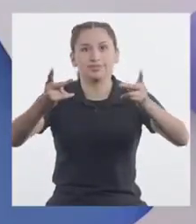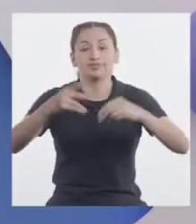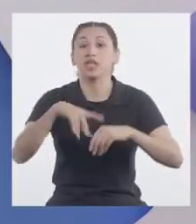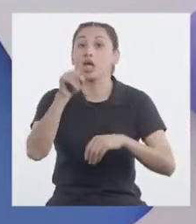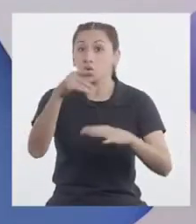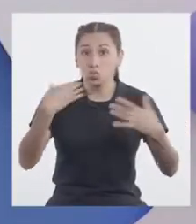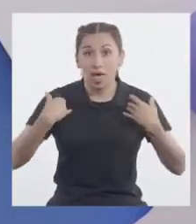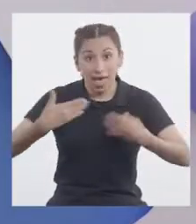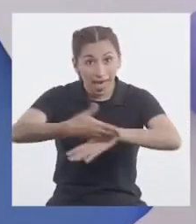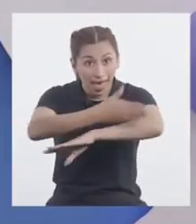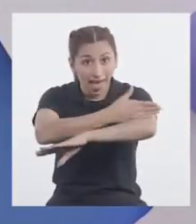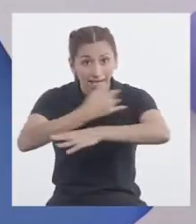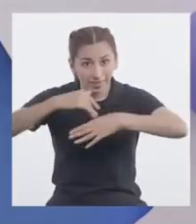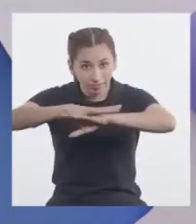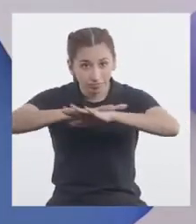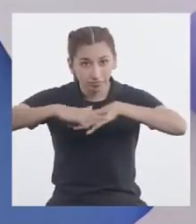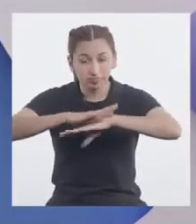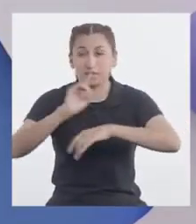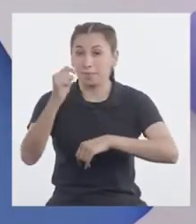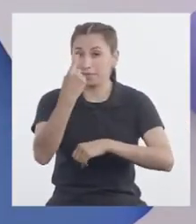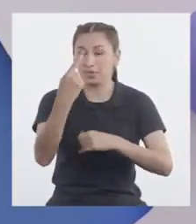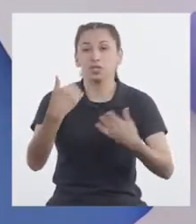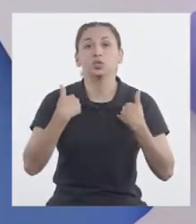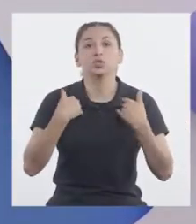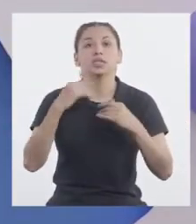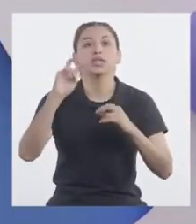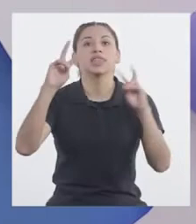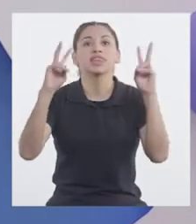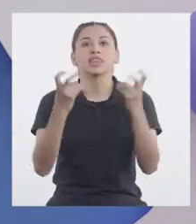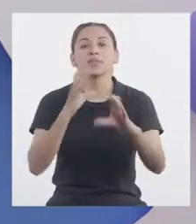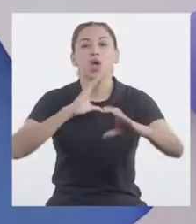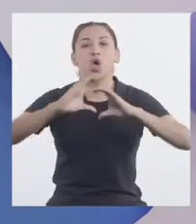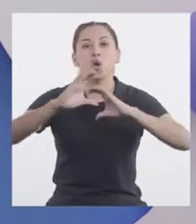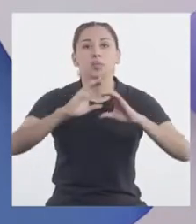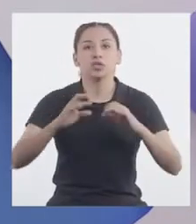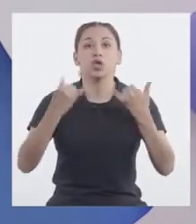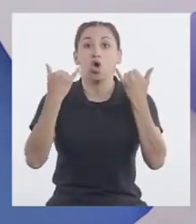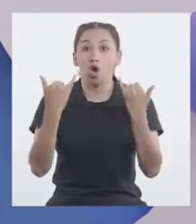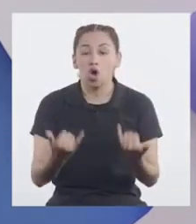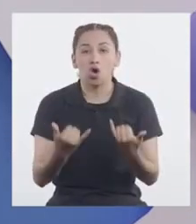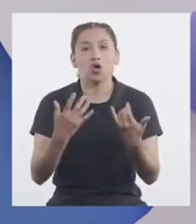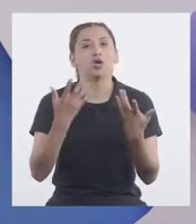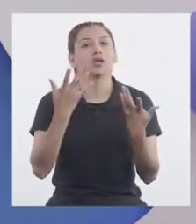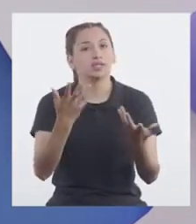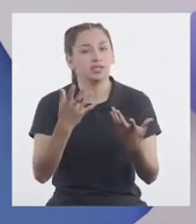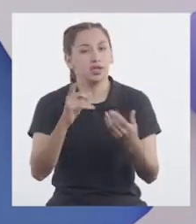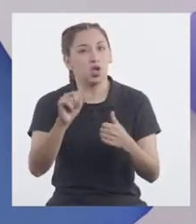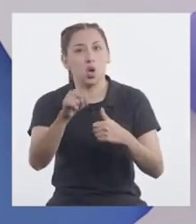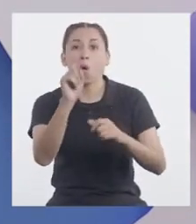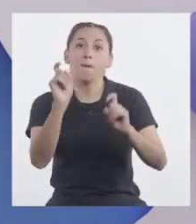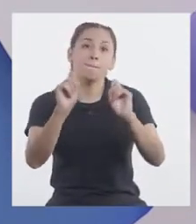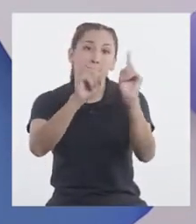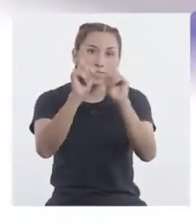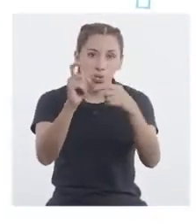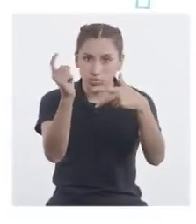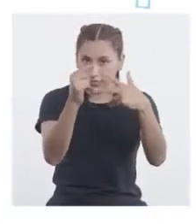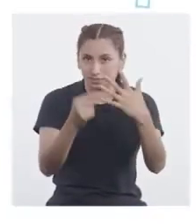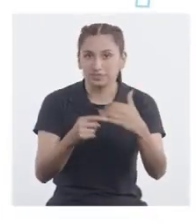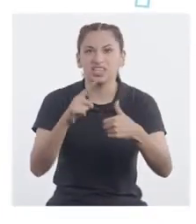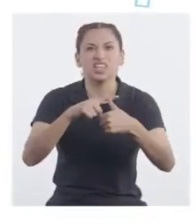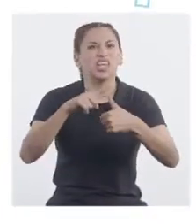Sí, para planificar el podcast, primero definamos la situación comunicativa. Orientémonos con las siguientes